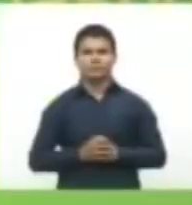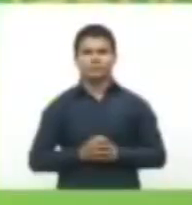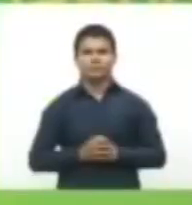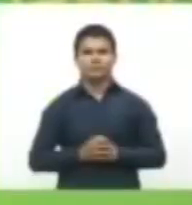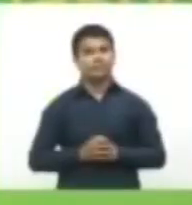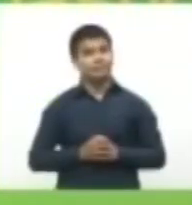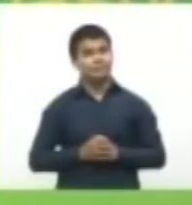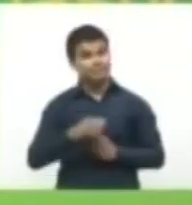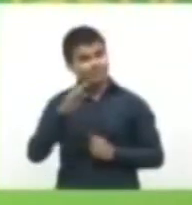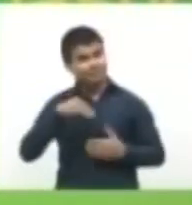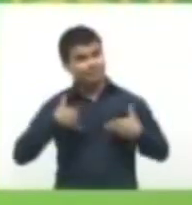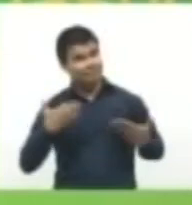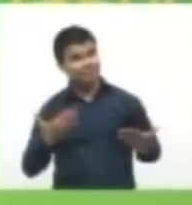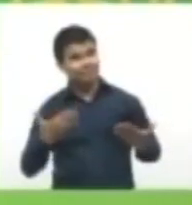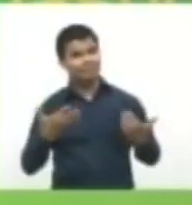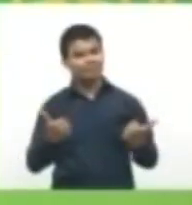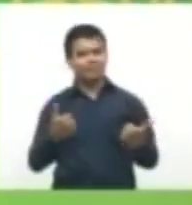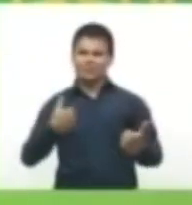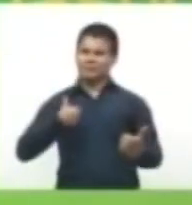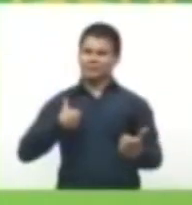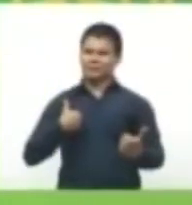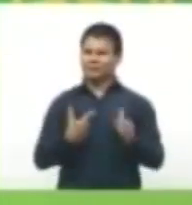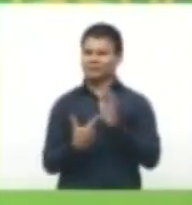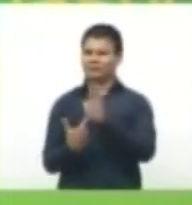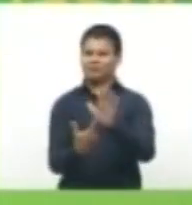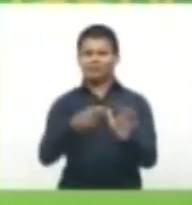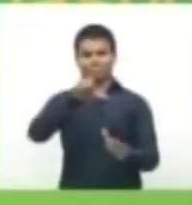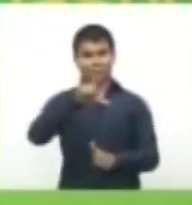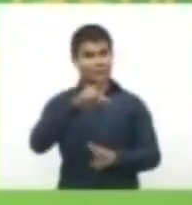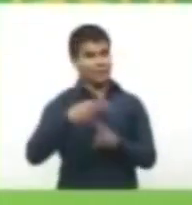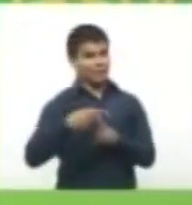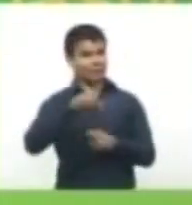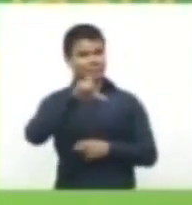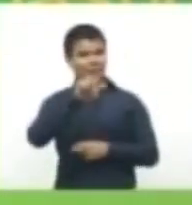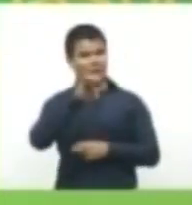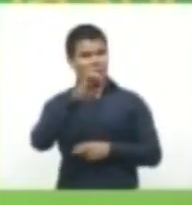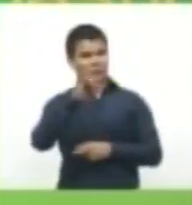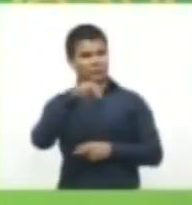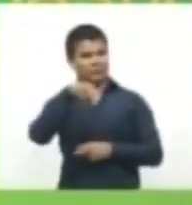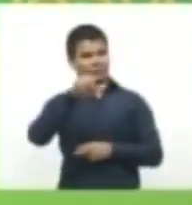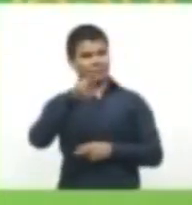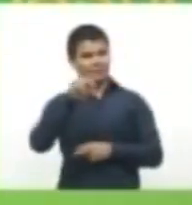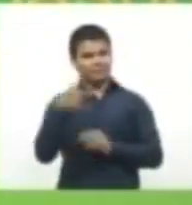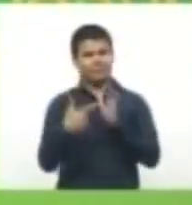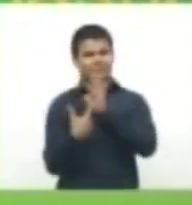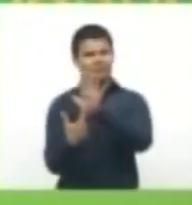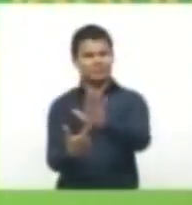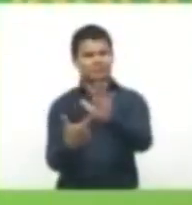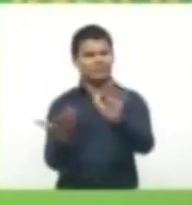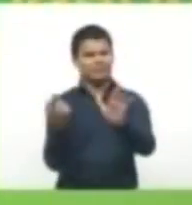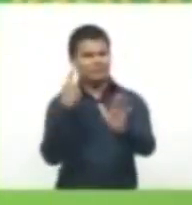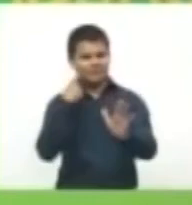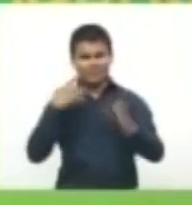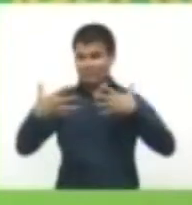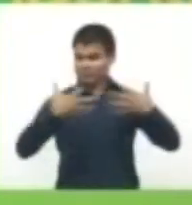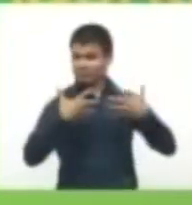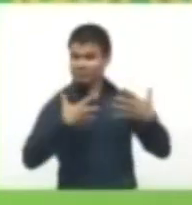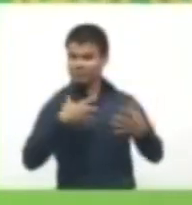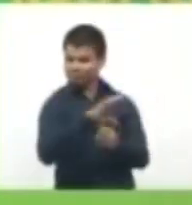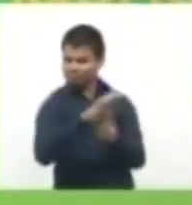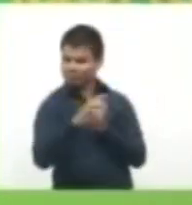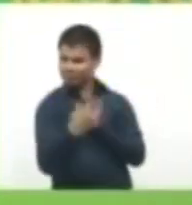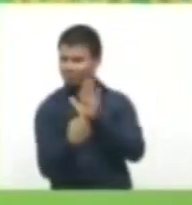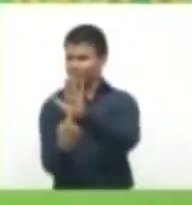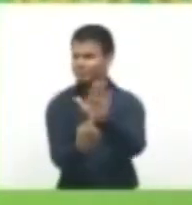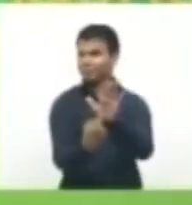¿Cómo están? Soy Lucía del Mar y estoy nuevamente aquí con ustedes para llevarles la mejor información del entretenimiento. El